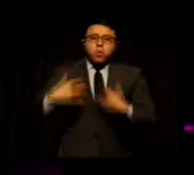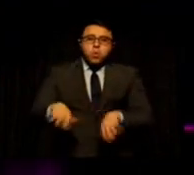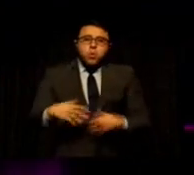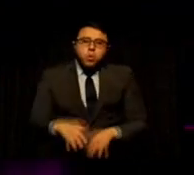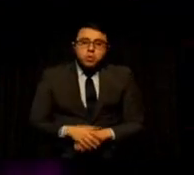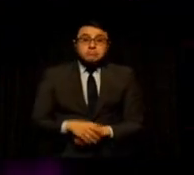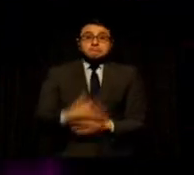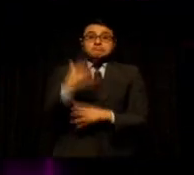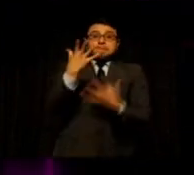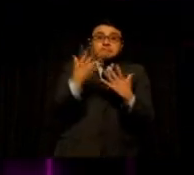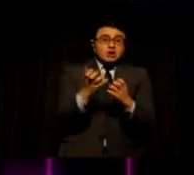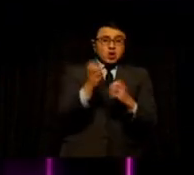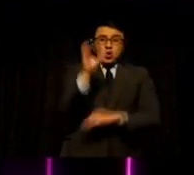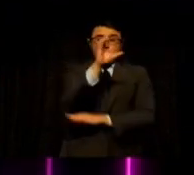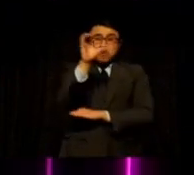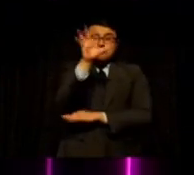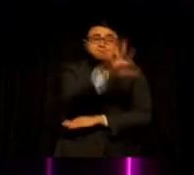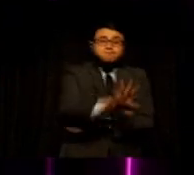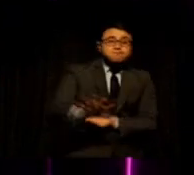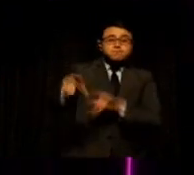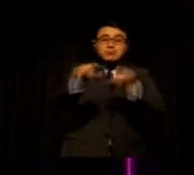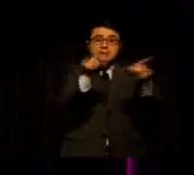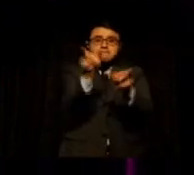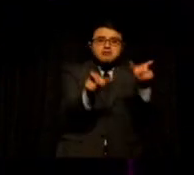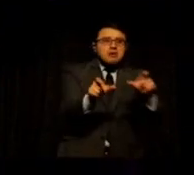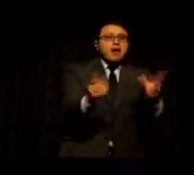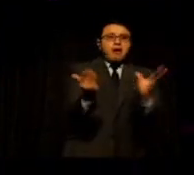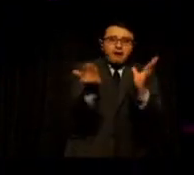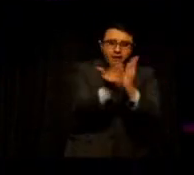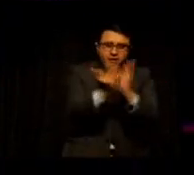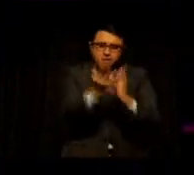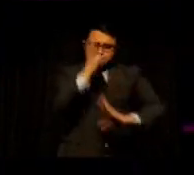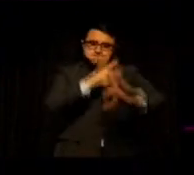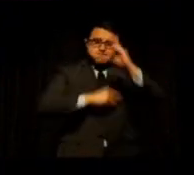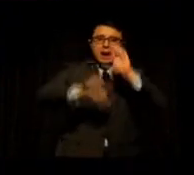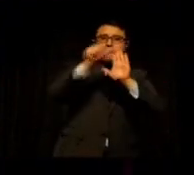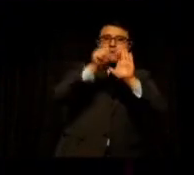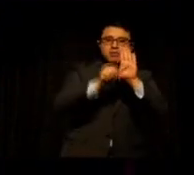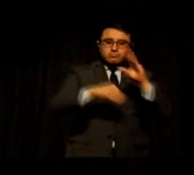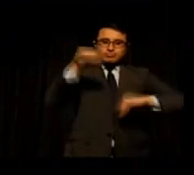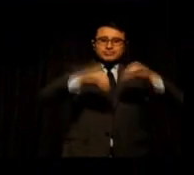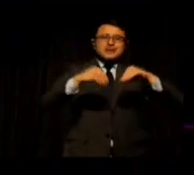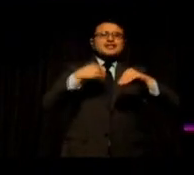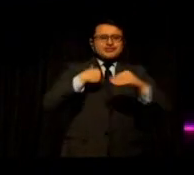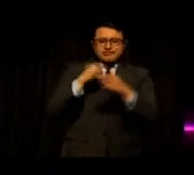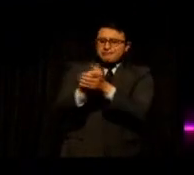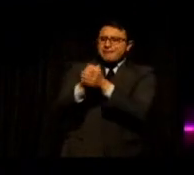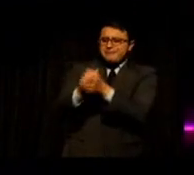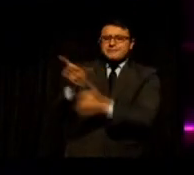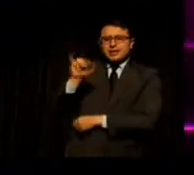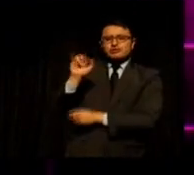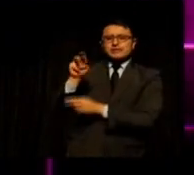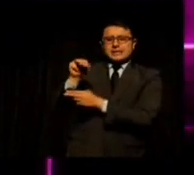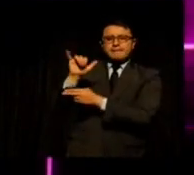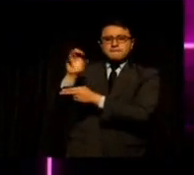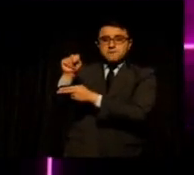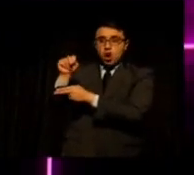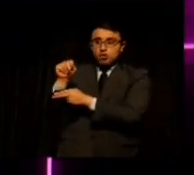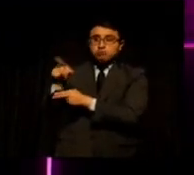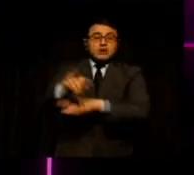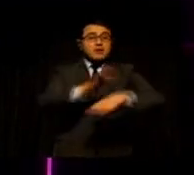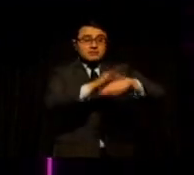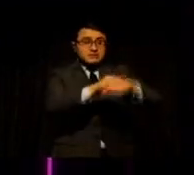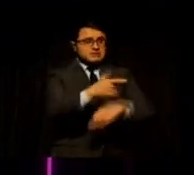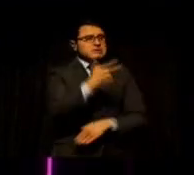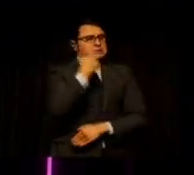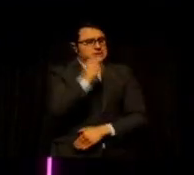tenga más programadores lo propio me decía a mi buen amigo simón borrero simón me decía presidente invitamos formar